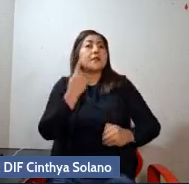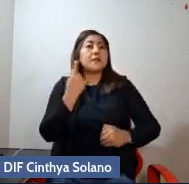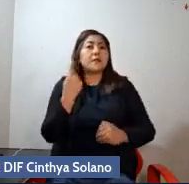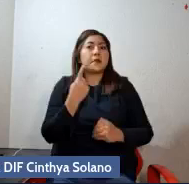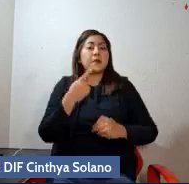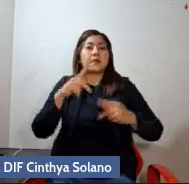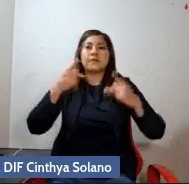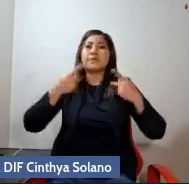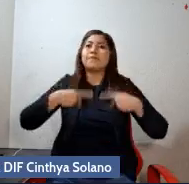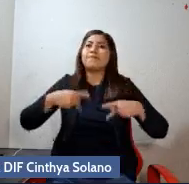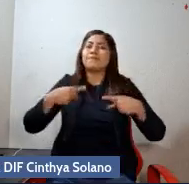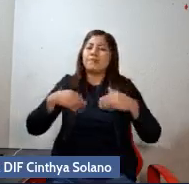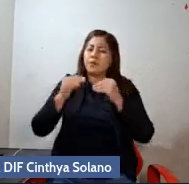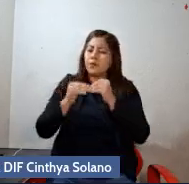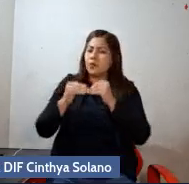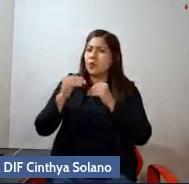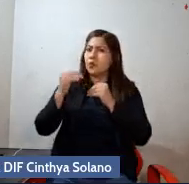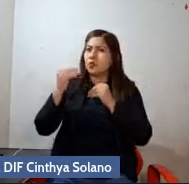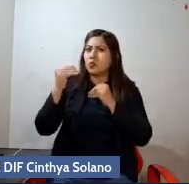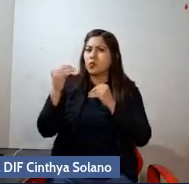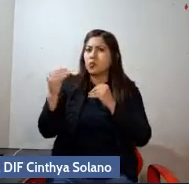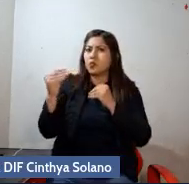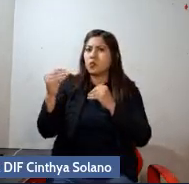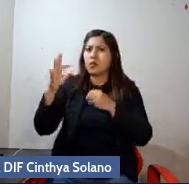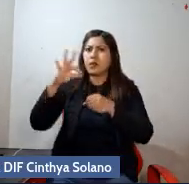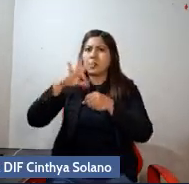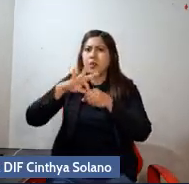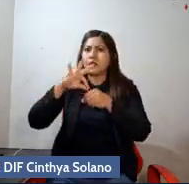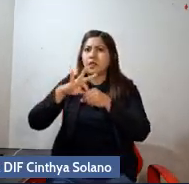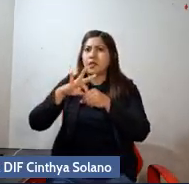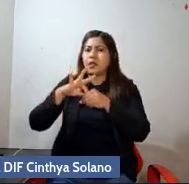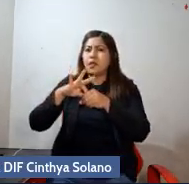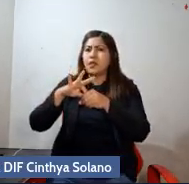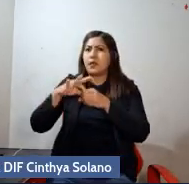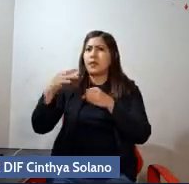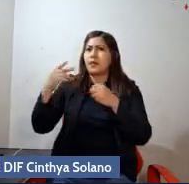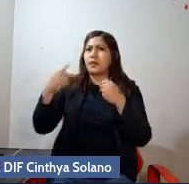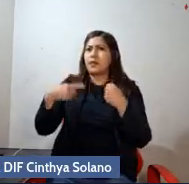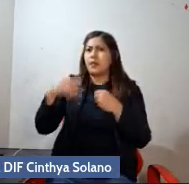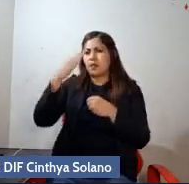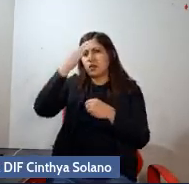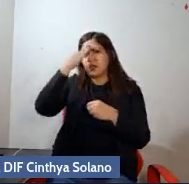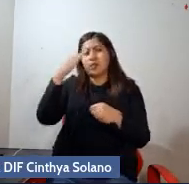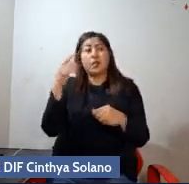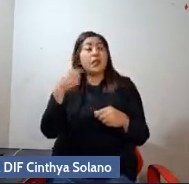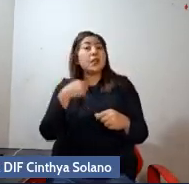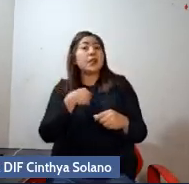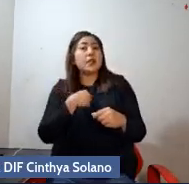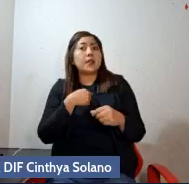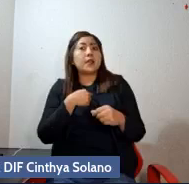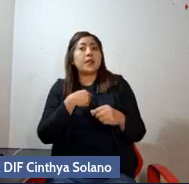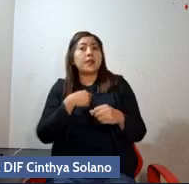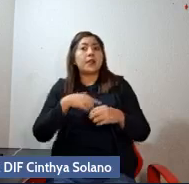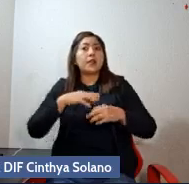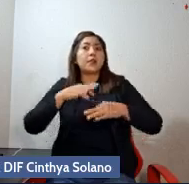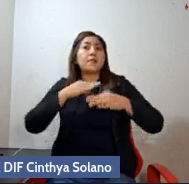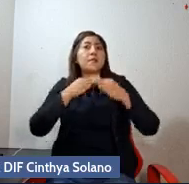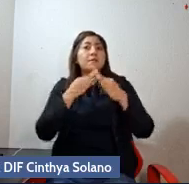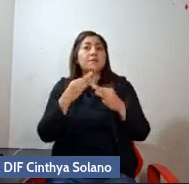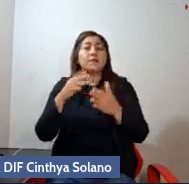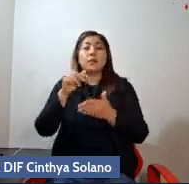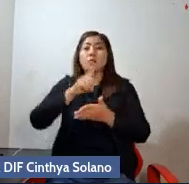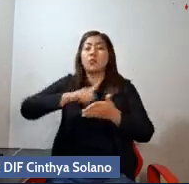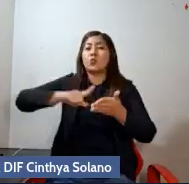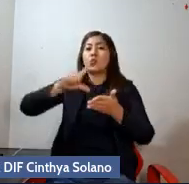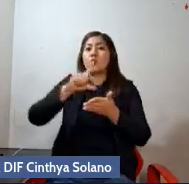electoral vote a sabiendas de que no cumple con los requisitos de ley, por ejemplo, que no cuenta con una